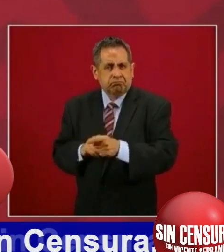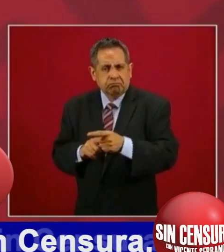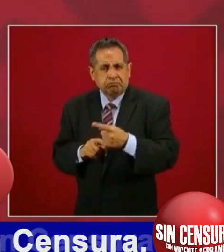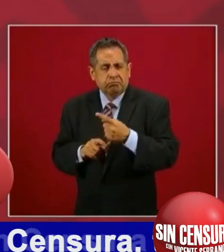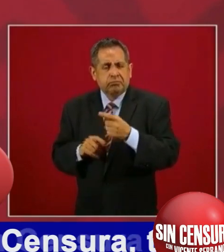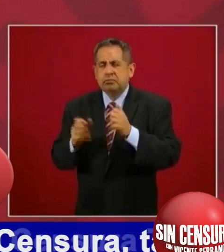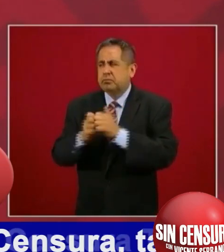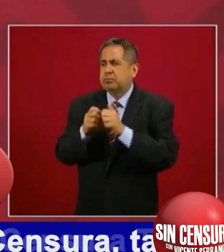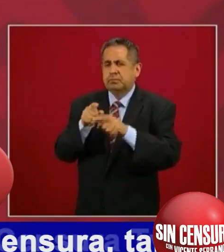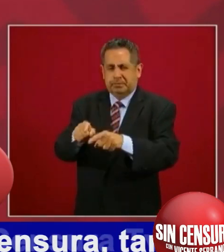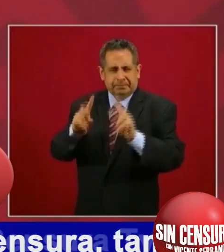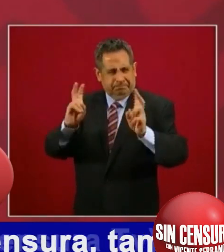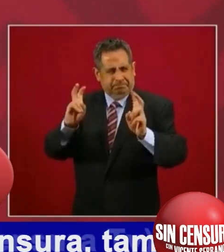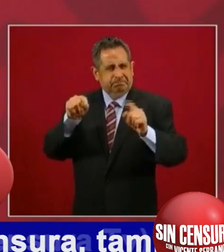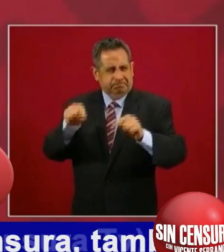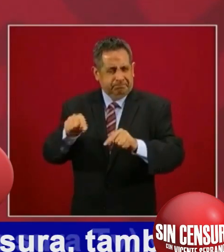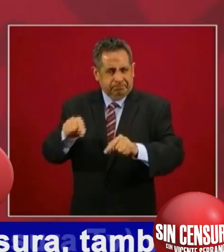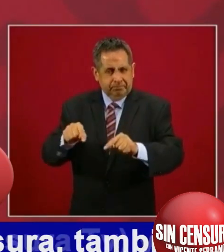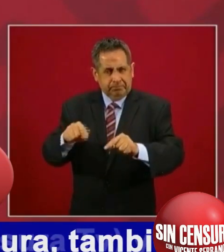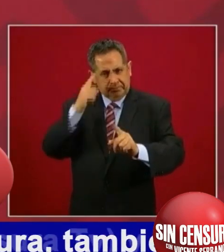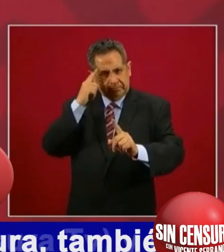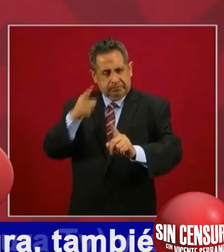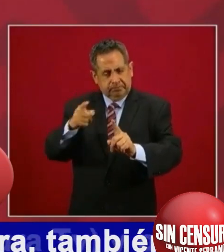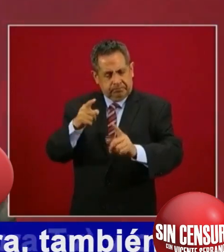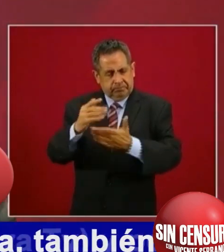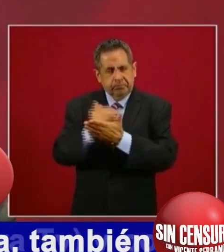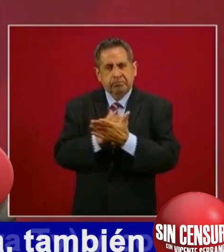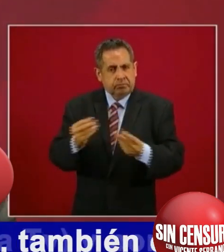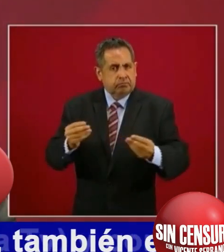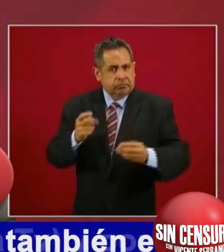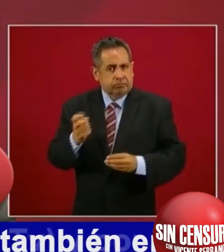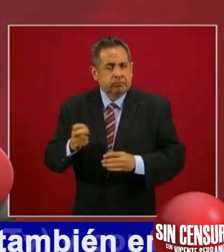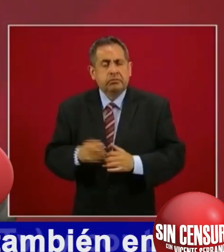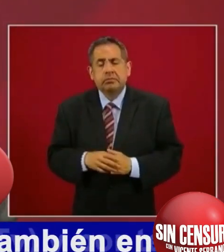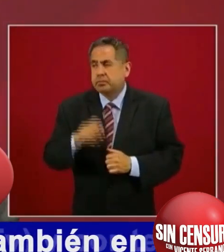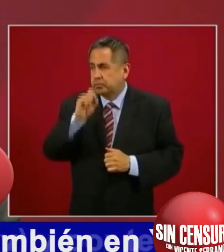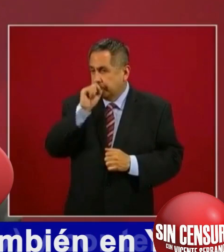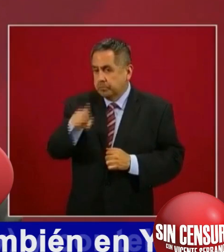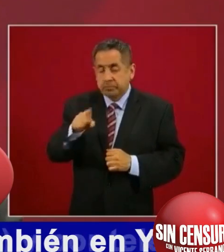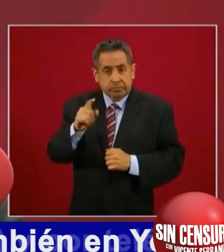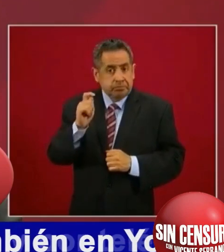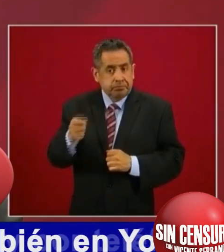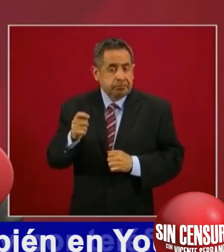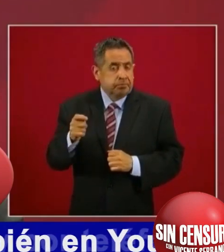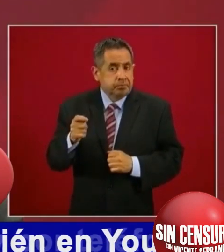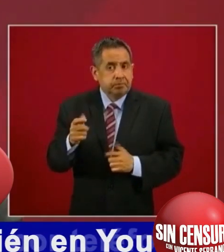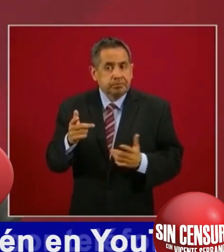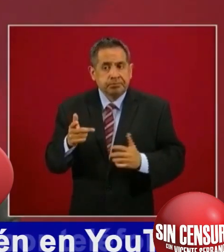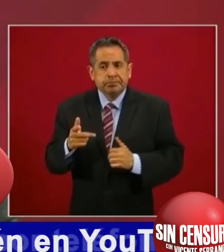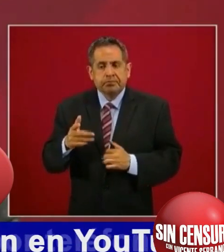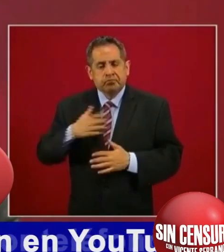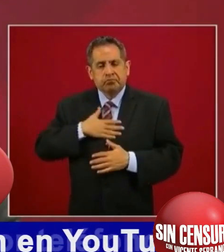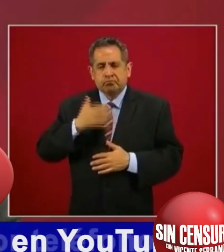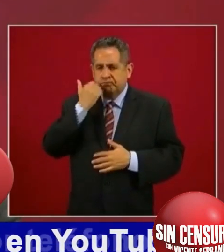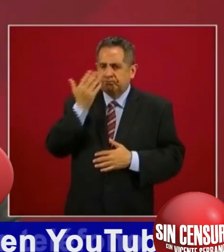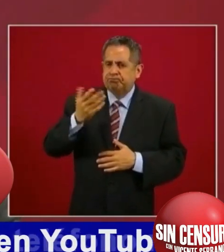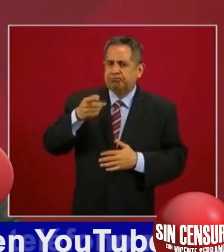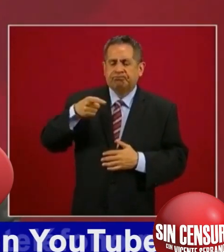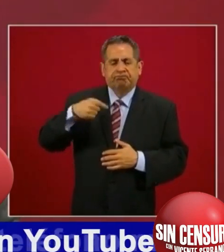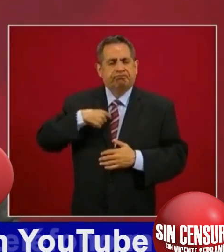con este propósito. Y sí, yo